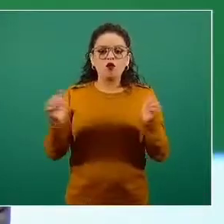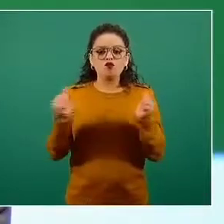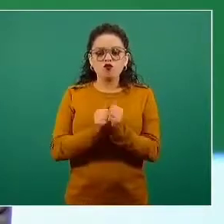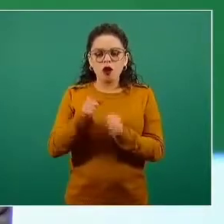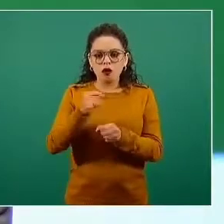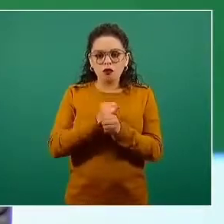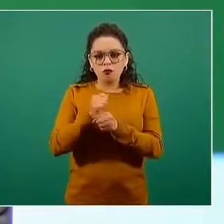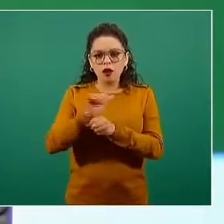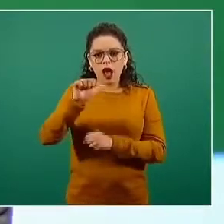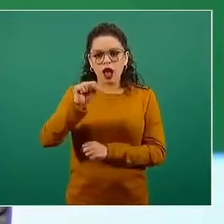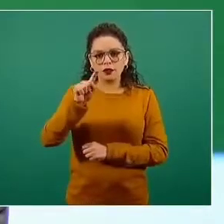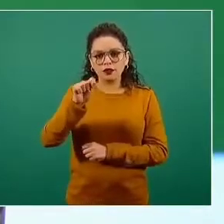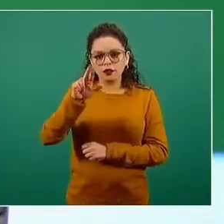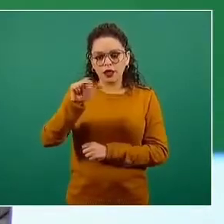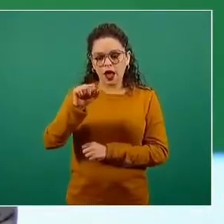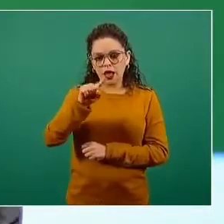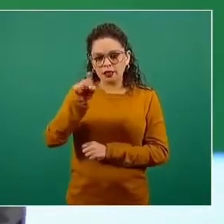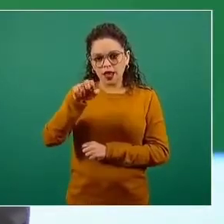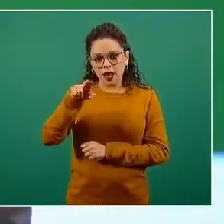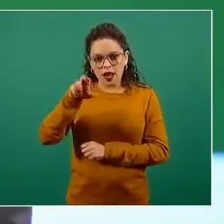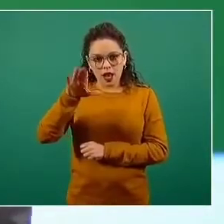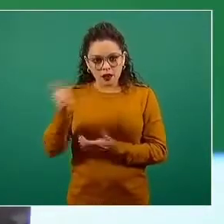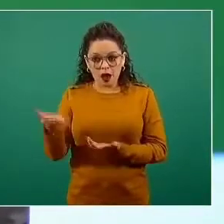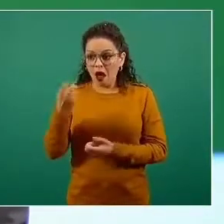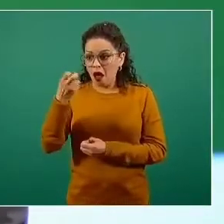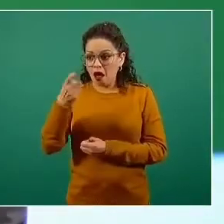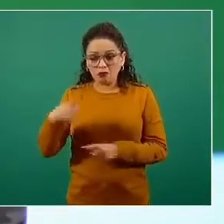impide tener vacuna de AstraZeneca.